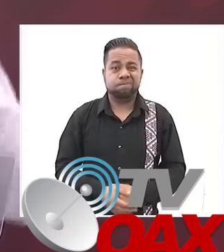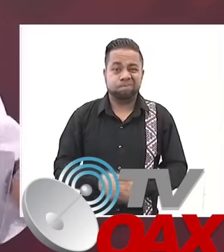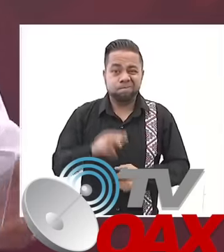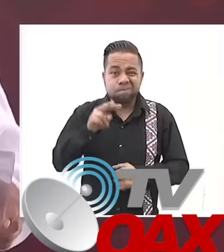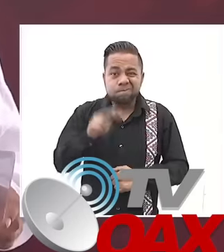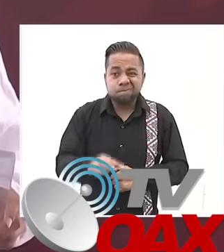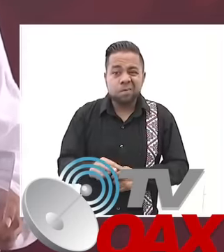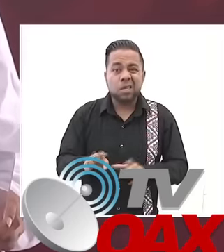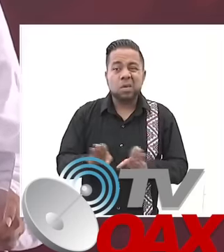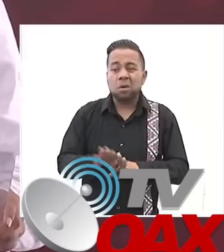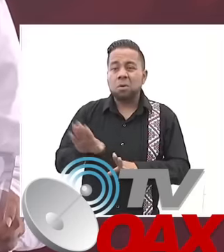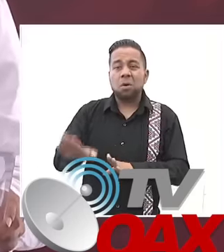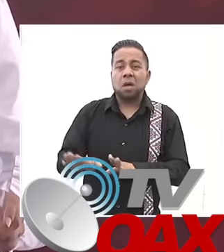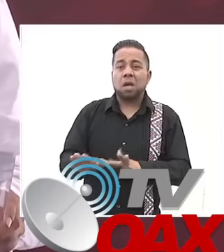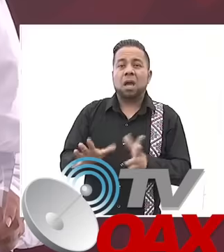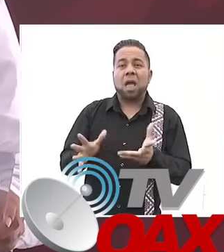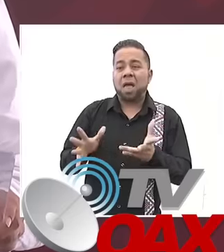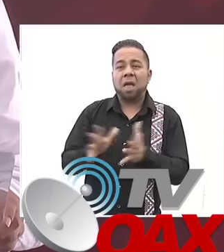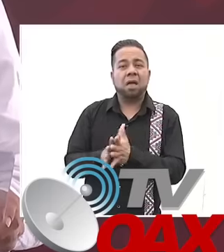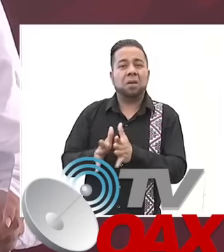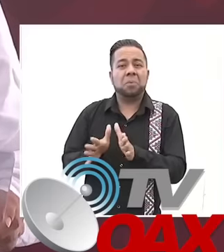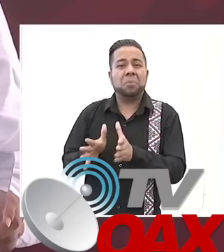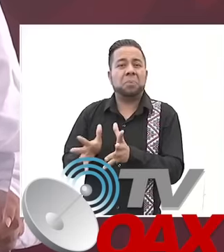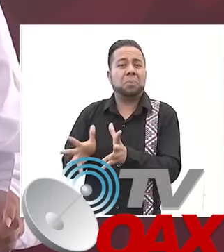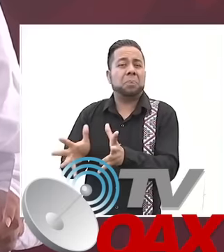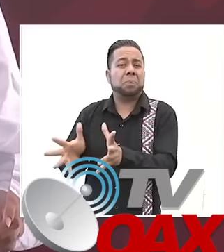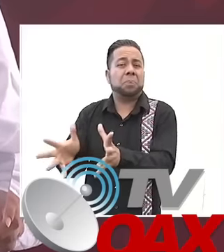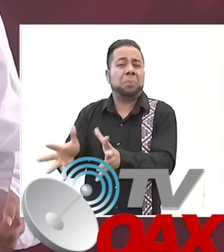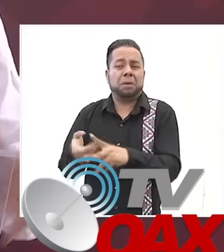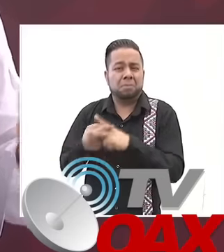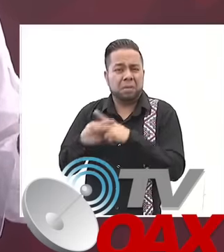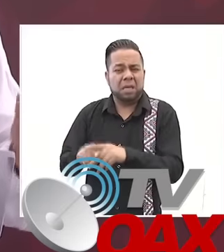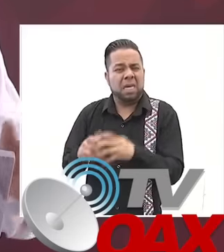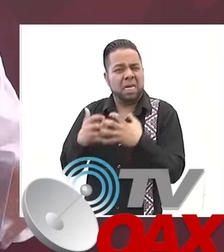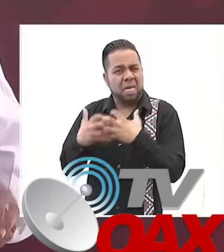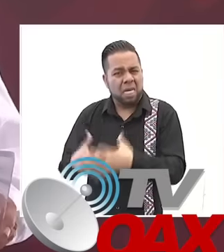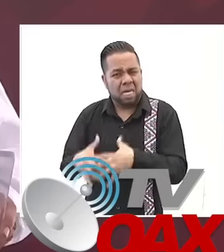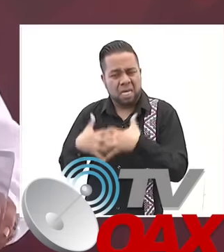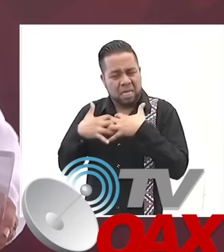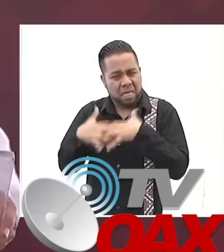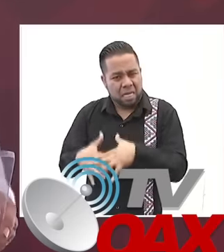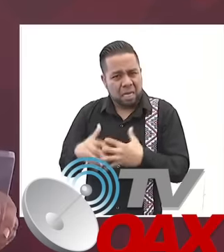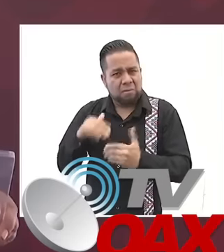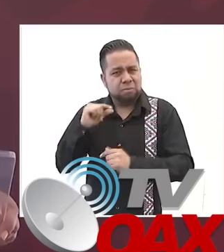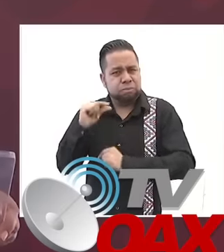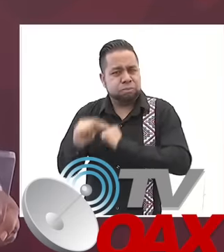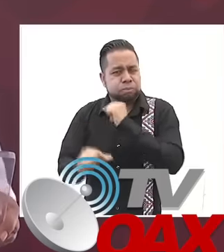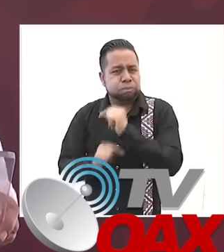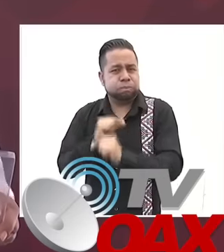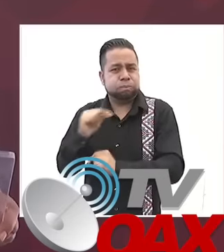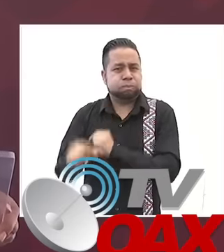levantar el elefante reumático y mañoso que nos dejaron.